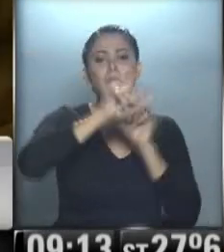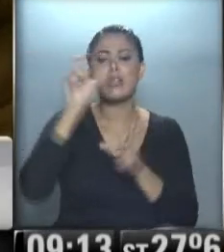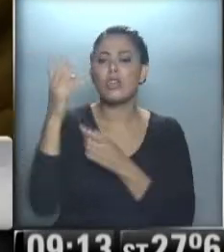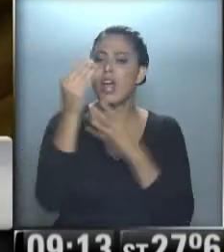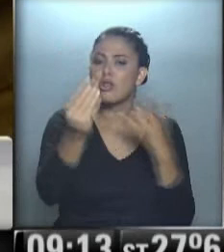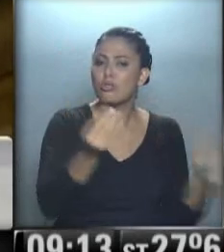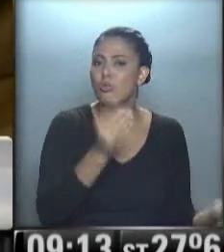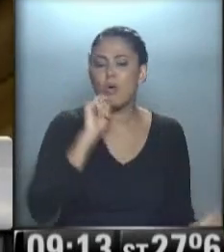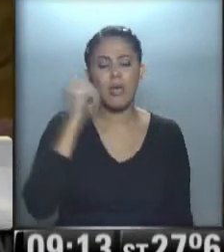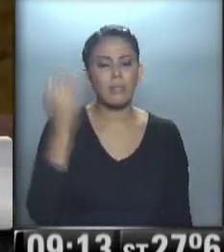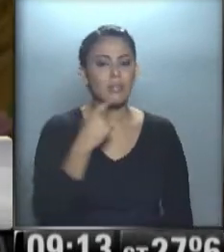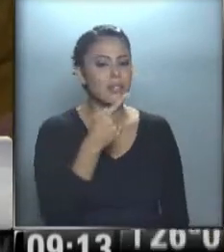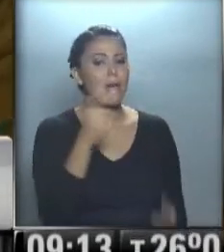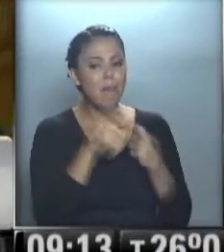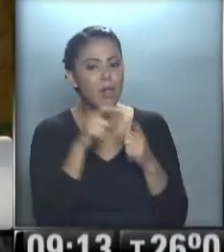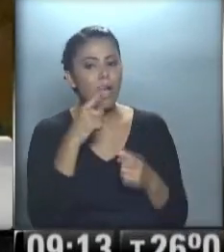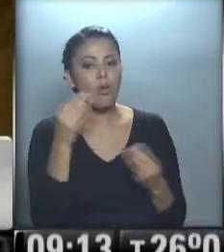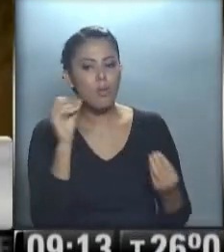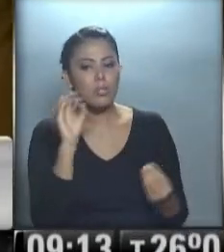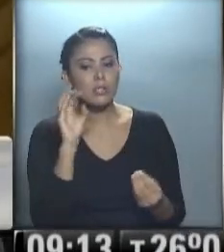y coopera. ¿Qué película está viendo?